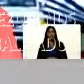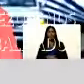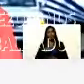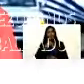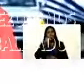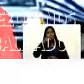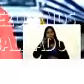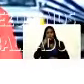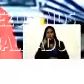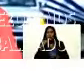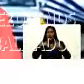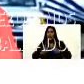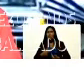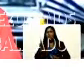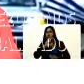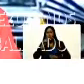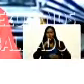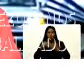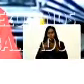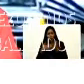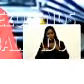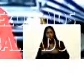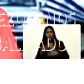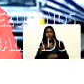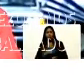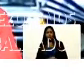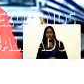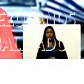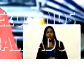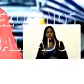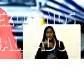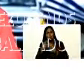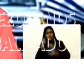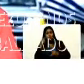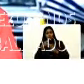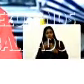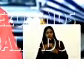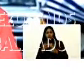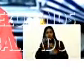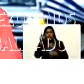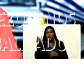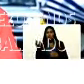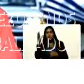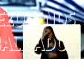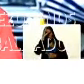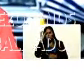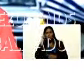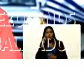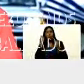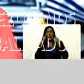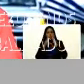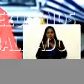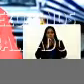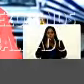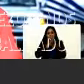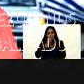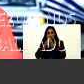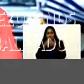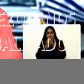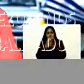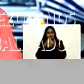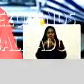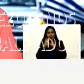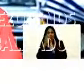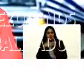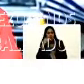Y me dice: no desmayes, Maduro, jamás voy a desmayar. Y menos teniendo esa víbora del Capriles Radonqui y preparándose y que pasé